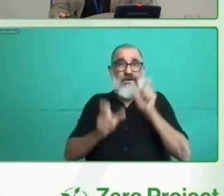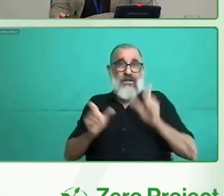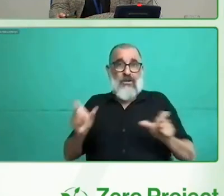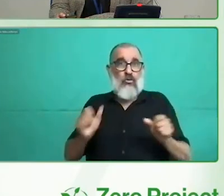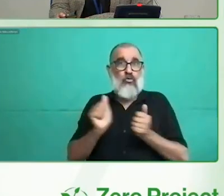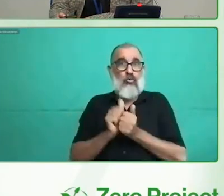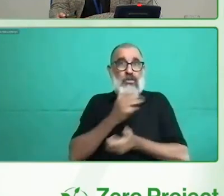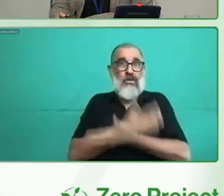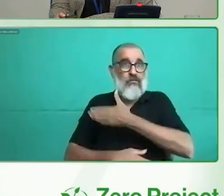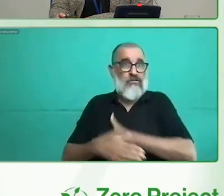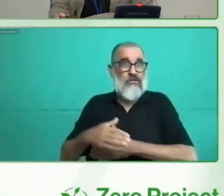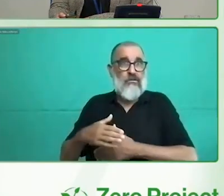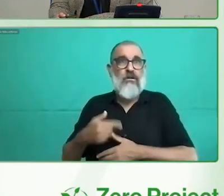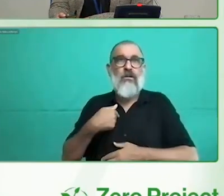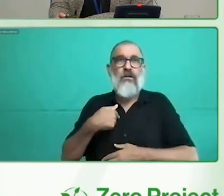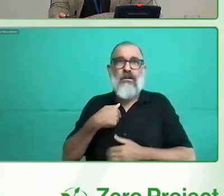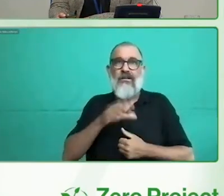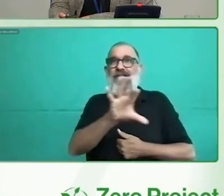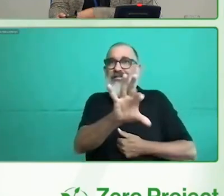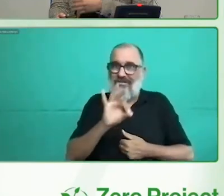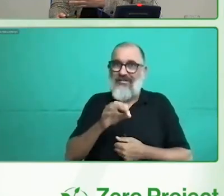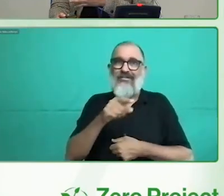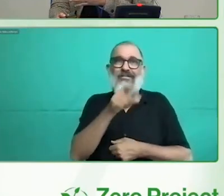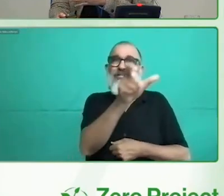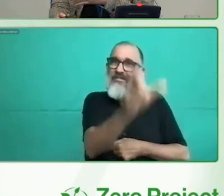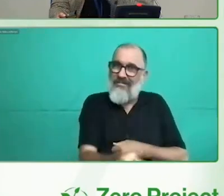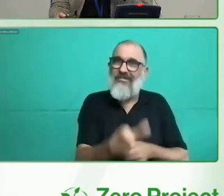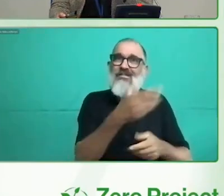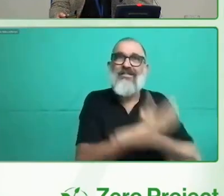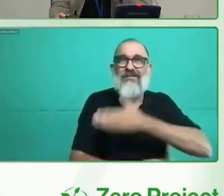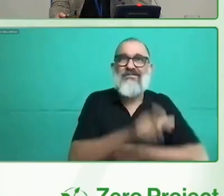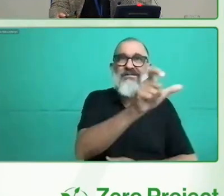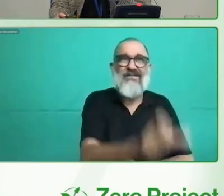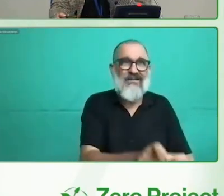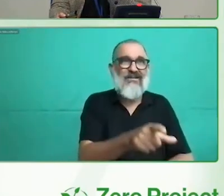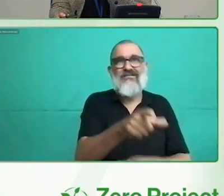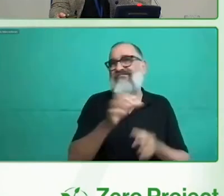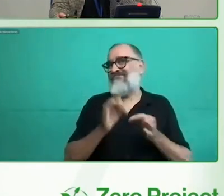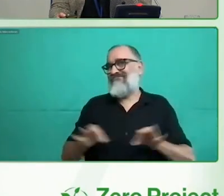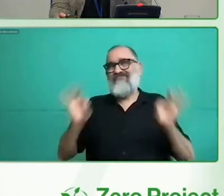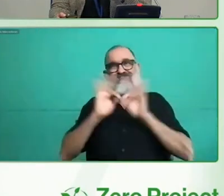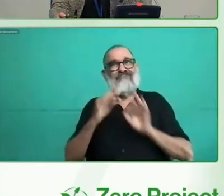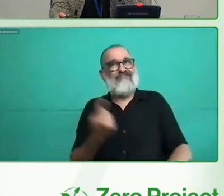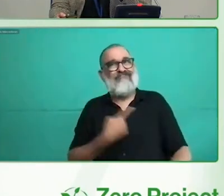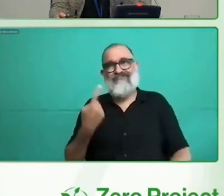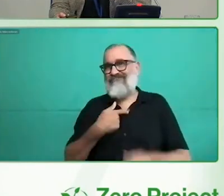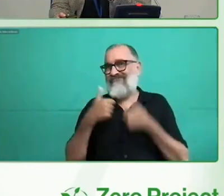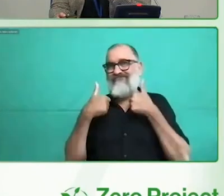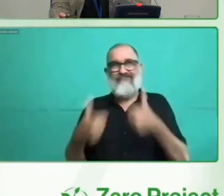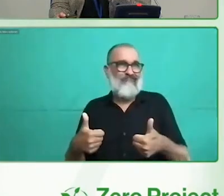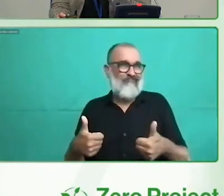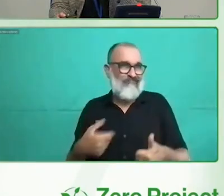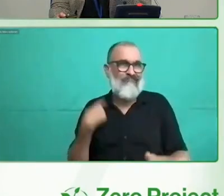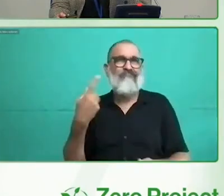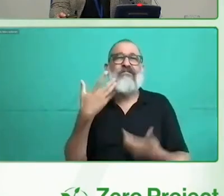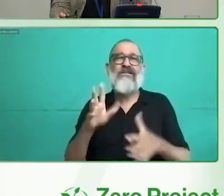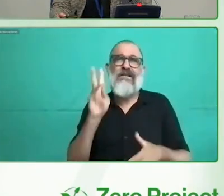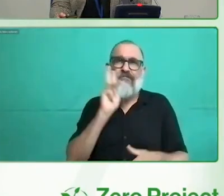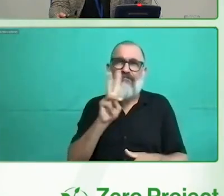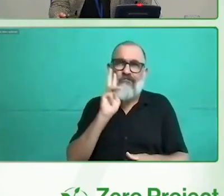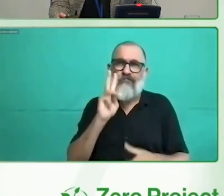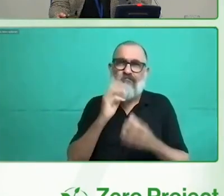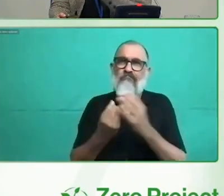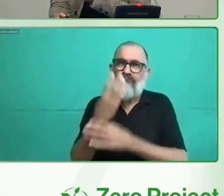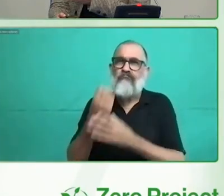formaciones que ofrecemos. Hemos visto que entre ellos se producen acuerdos y colaboraciones, de forma que en muchos